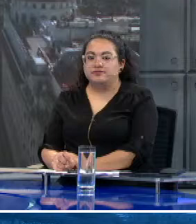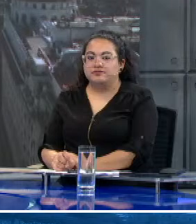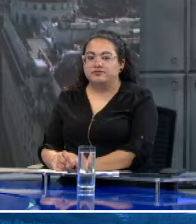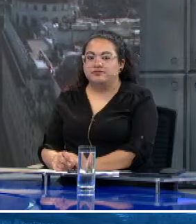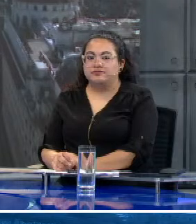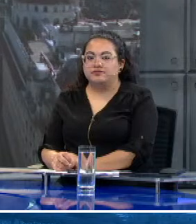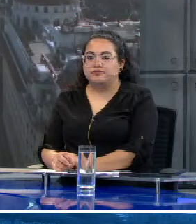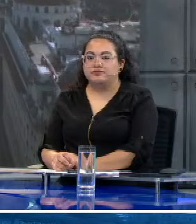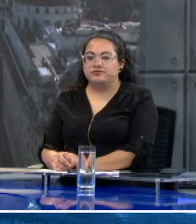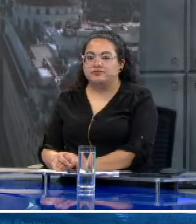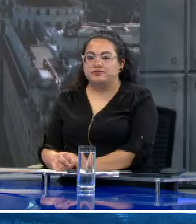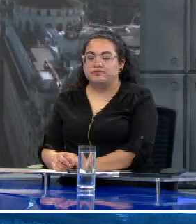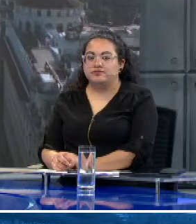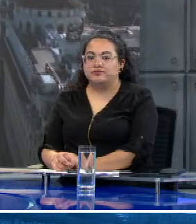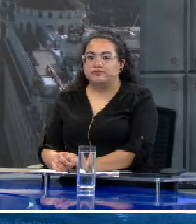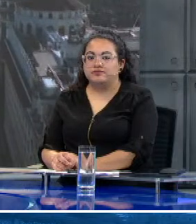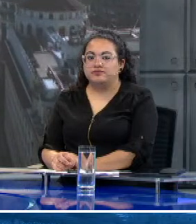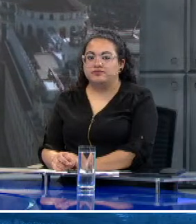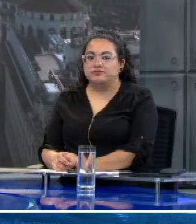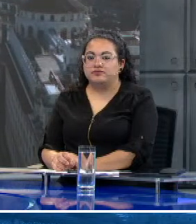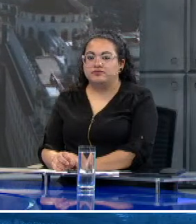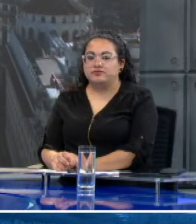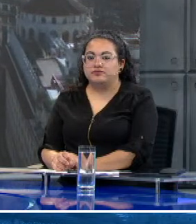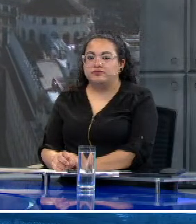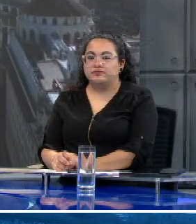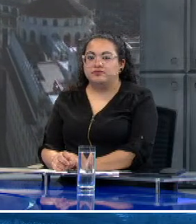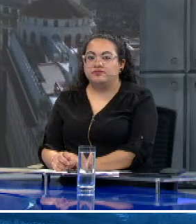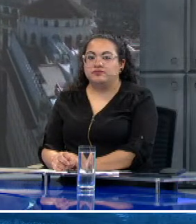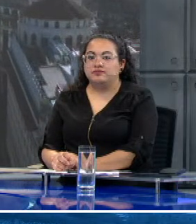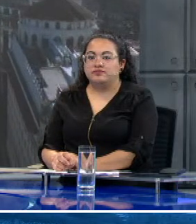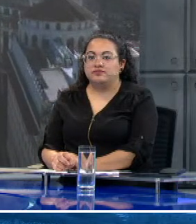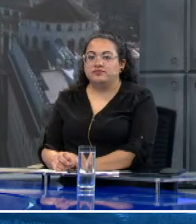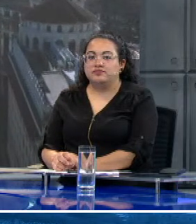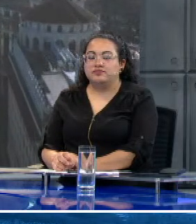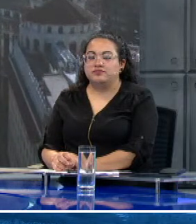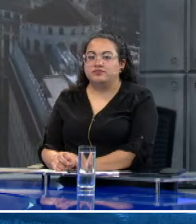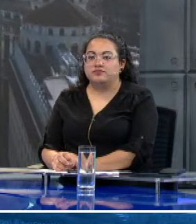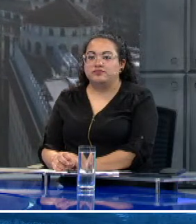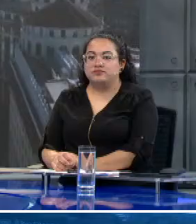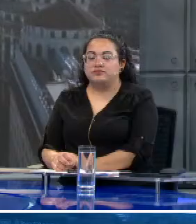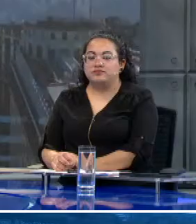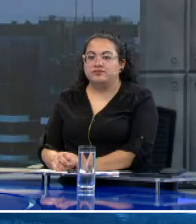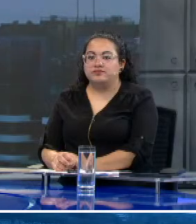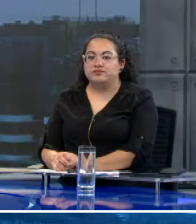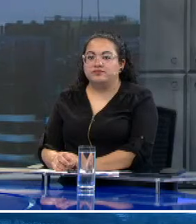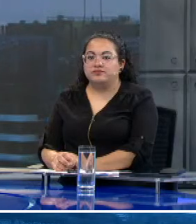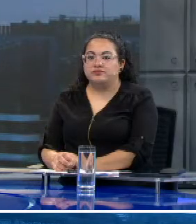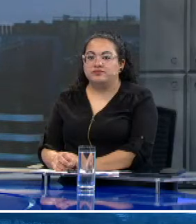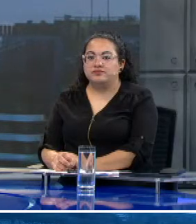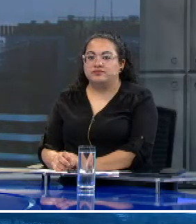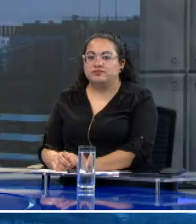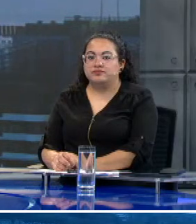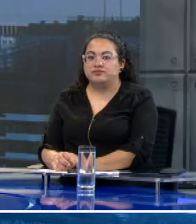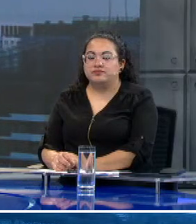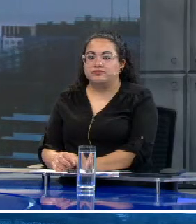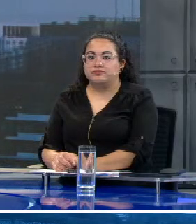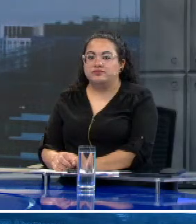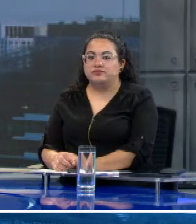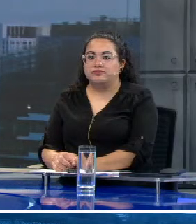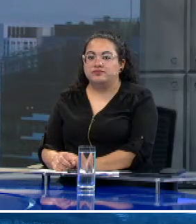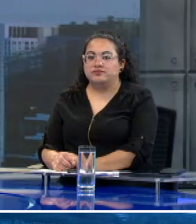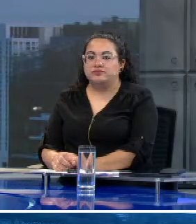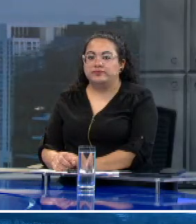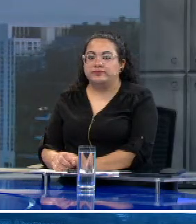los discursos, algunos, como decíamos, desde lo personal y otros desde la figura en sí misma que representa el Papa Francisco,